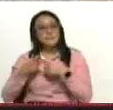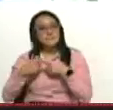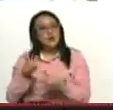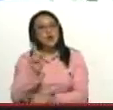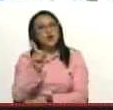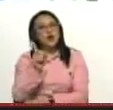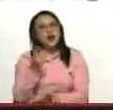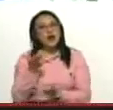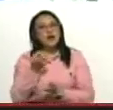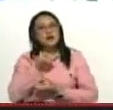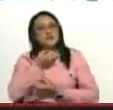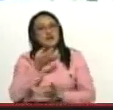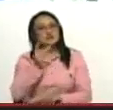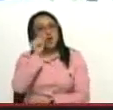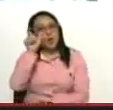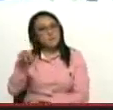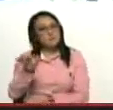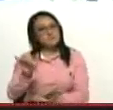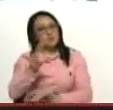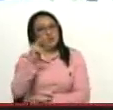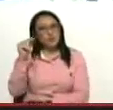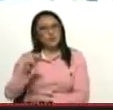de jeans